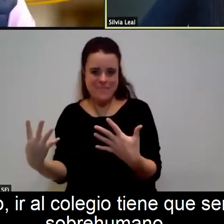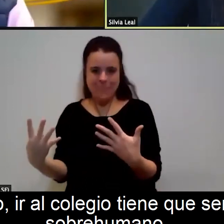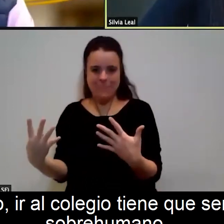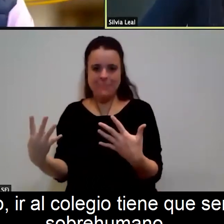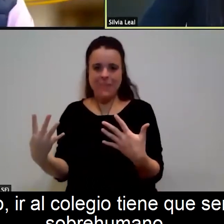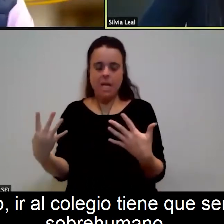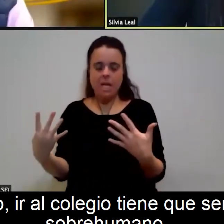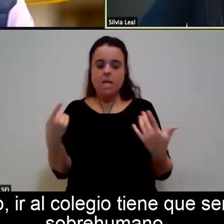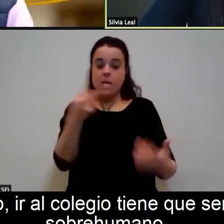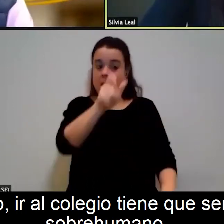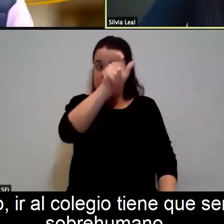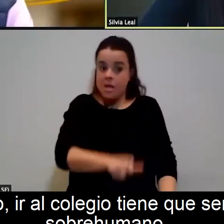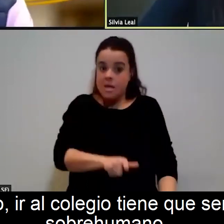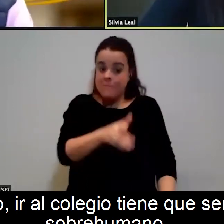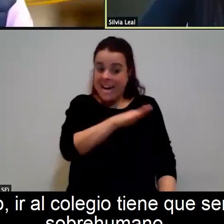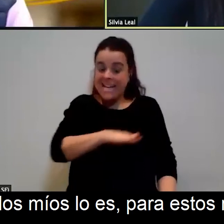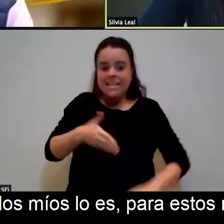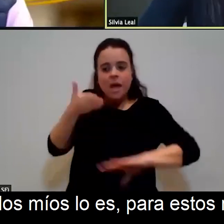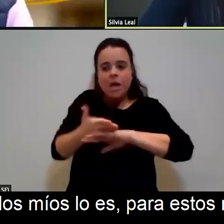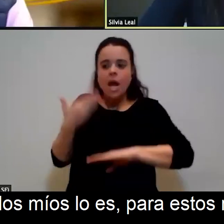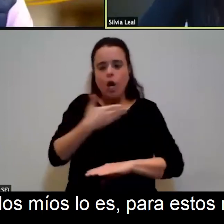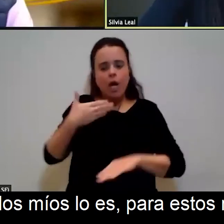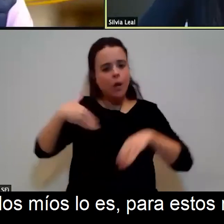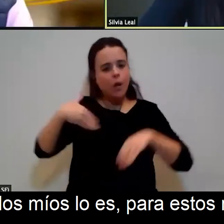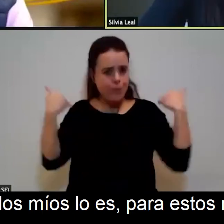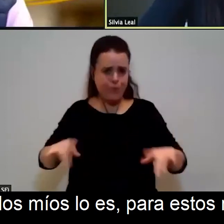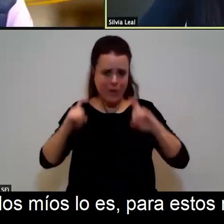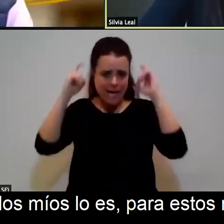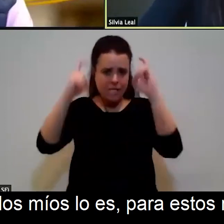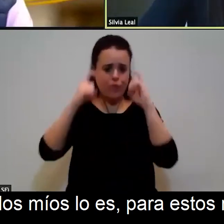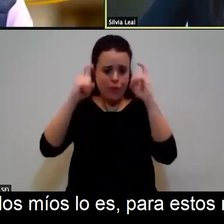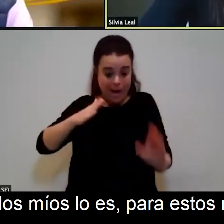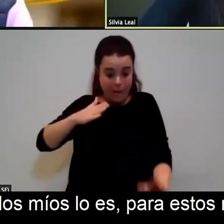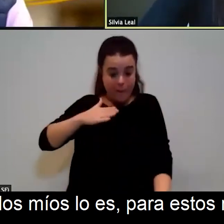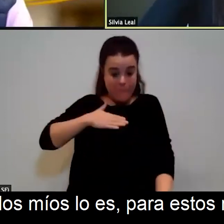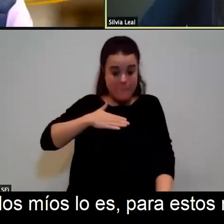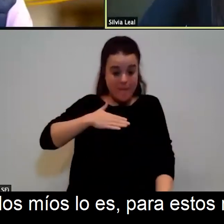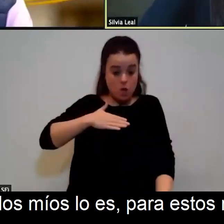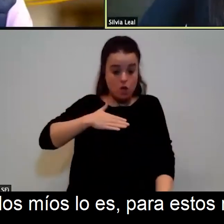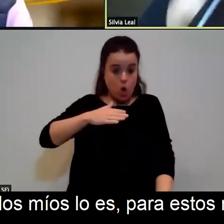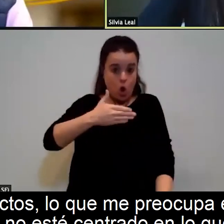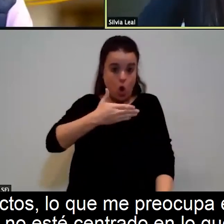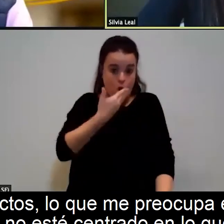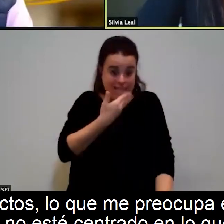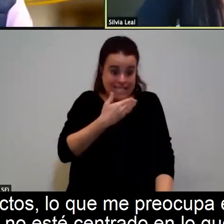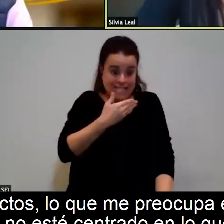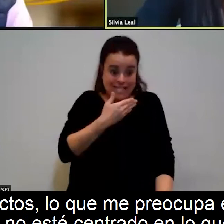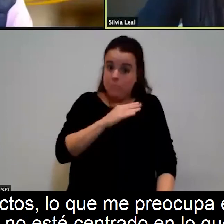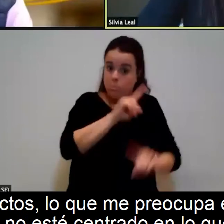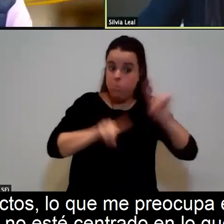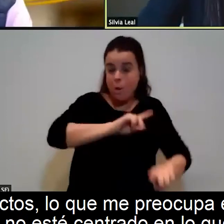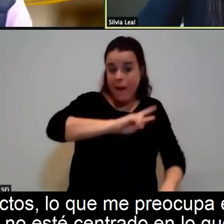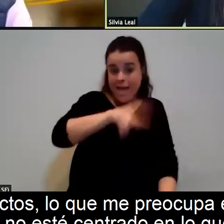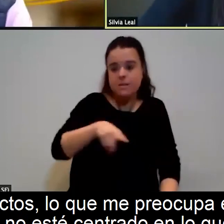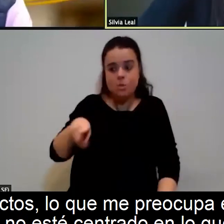ser realmente un esfuerzo sobrehumano. Si para los míos lo es, para estos niños. Entonces, todo este tipo de